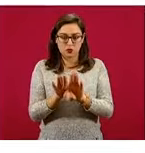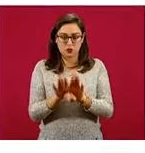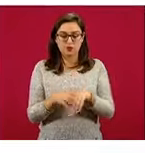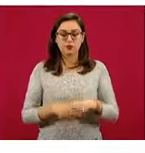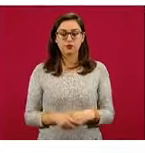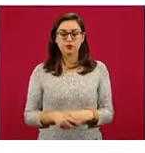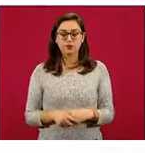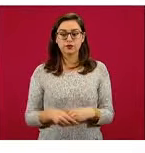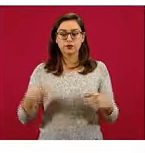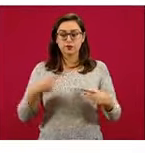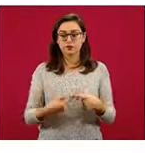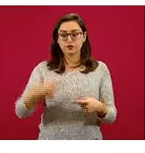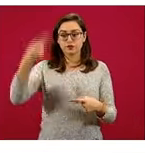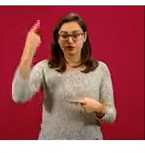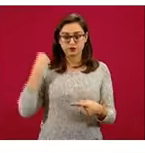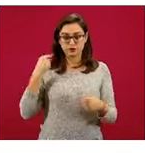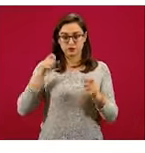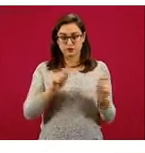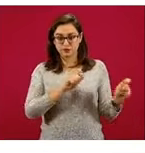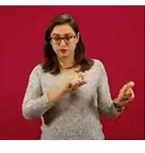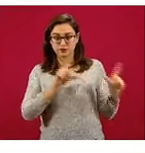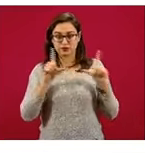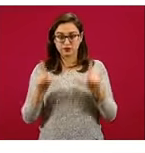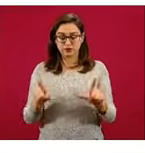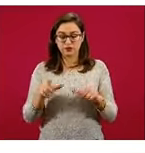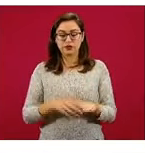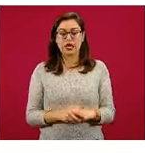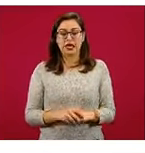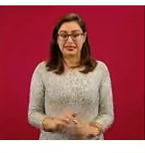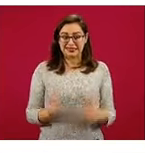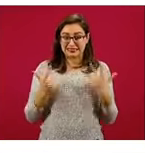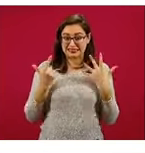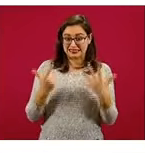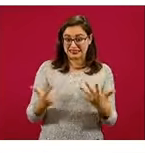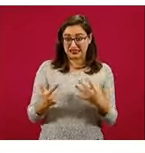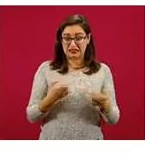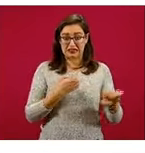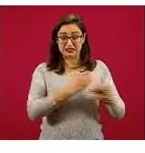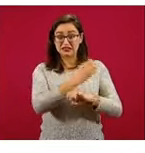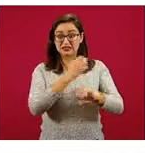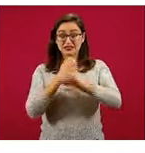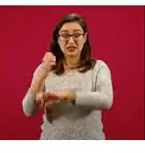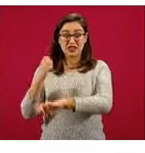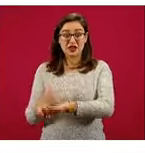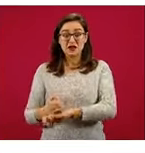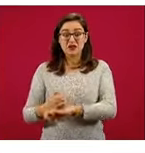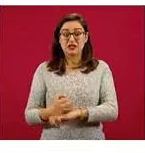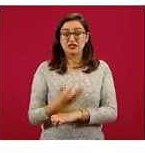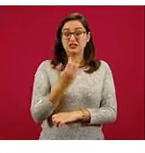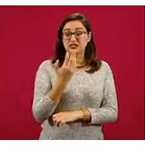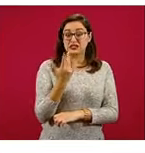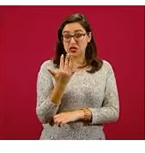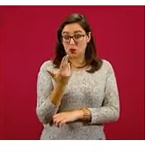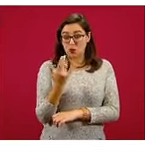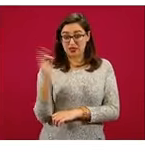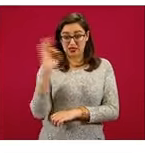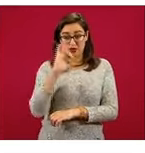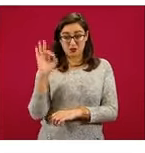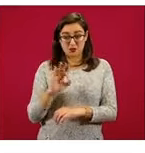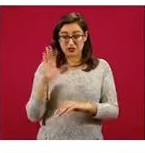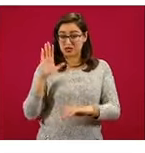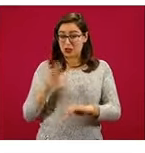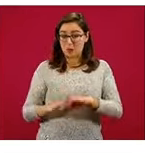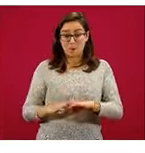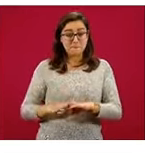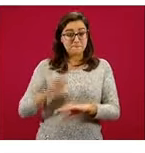hace 2 presentaciones, teníamos 7 entidades federativas que estaban o en el 50 o por encima del